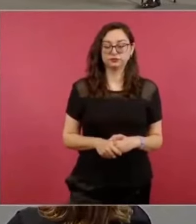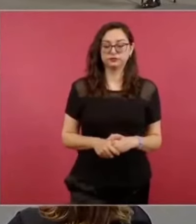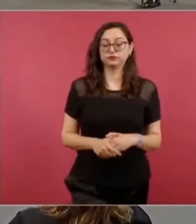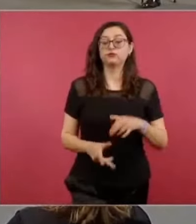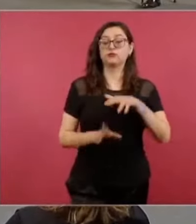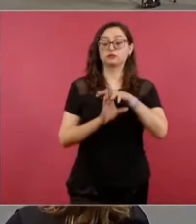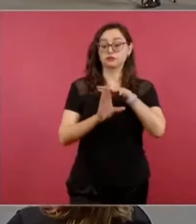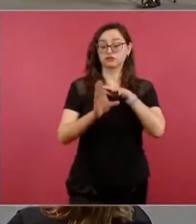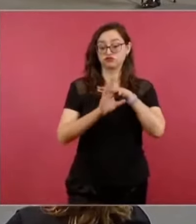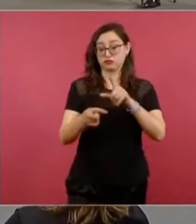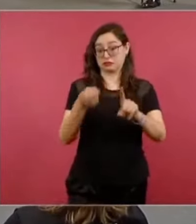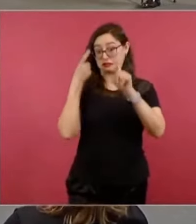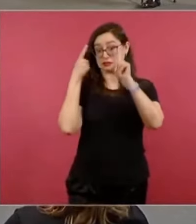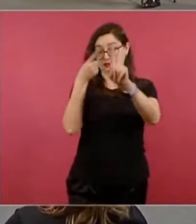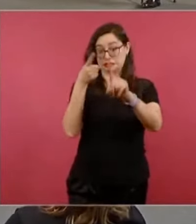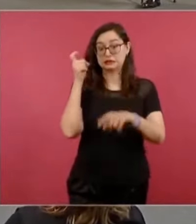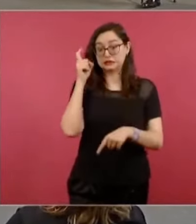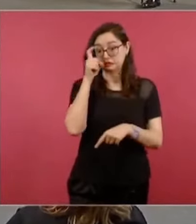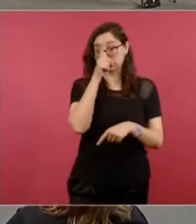migratorio a largo plazo.